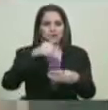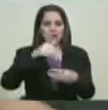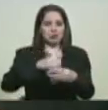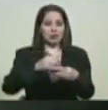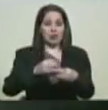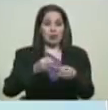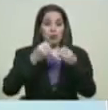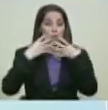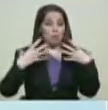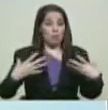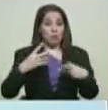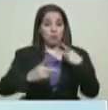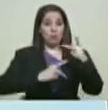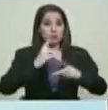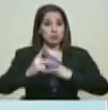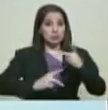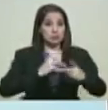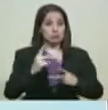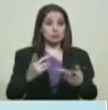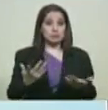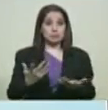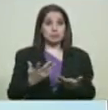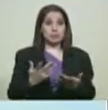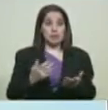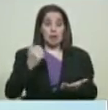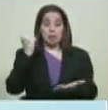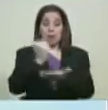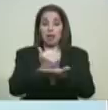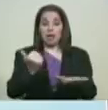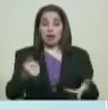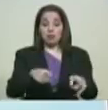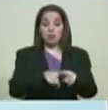proceso que está marcando la historia.